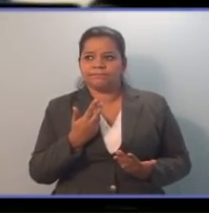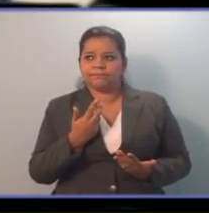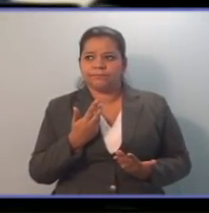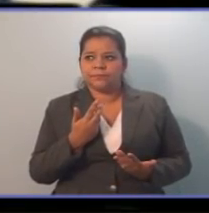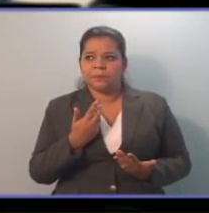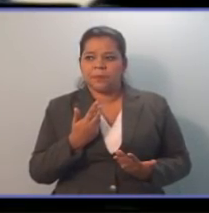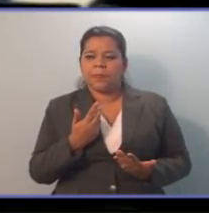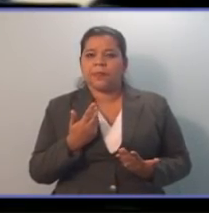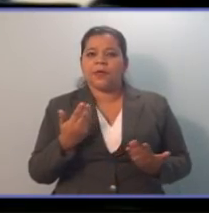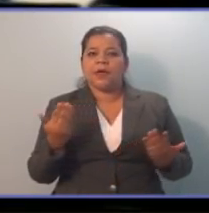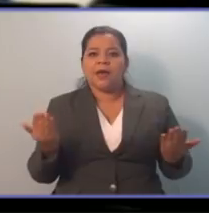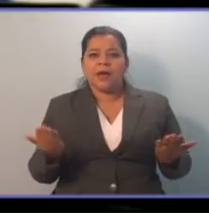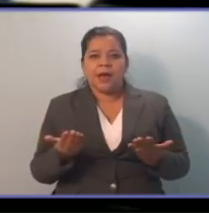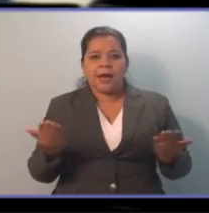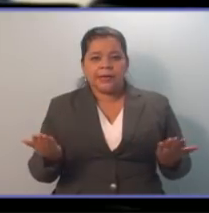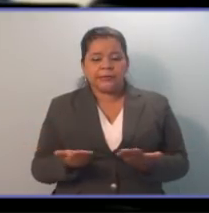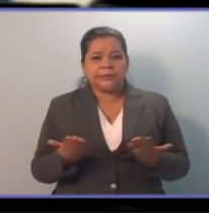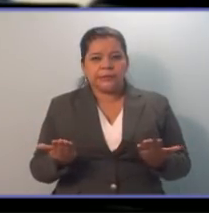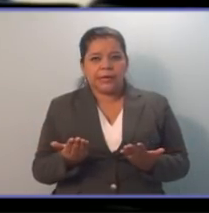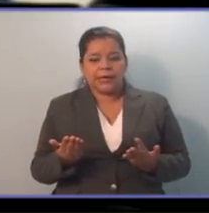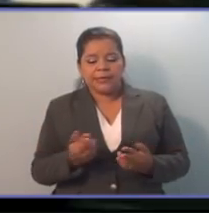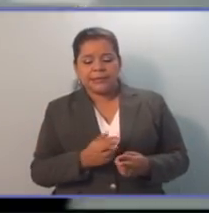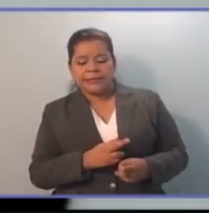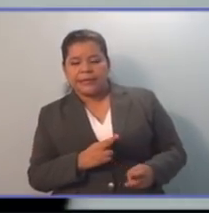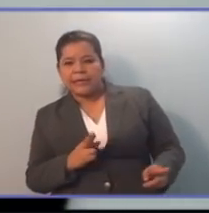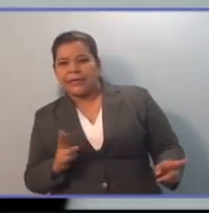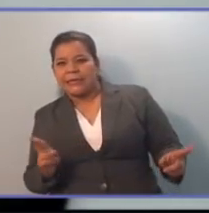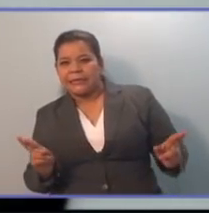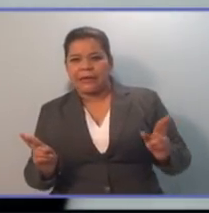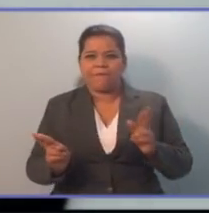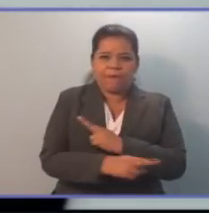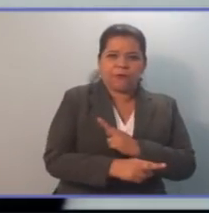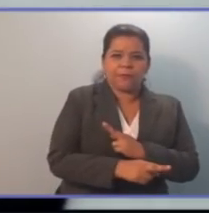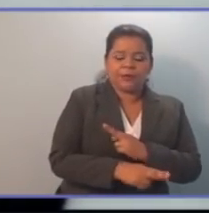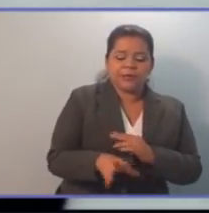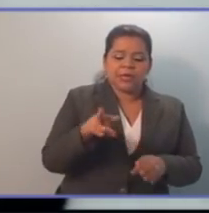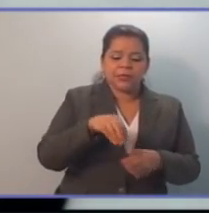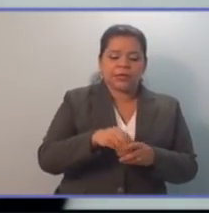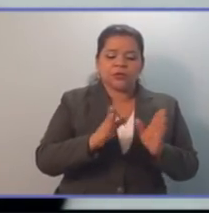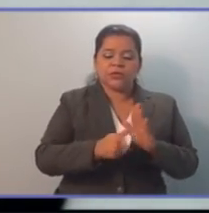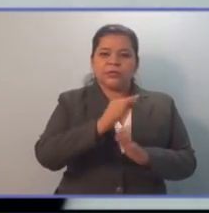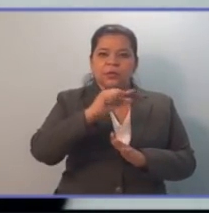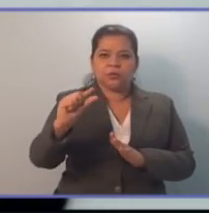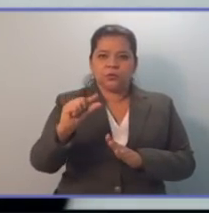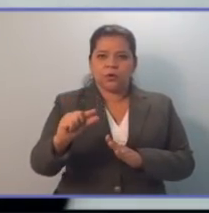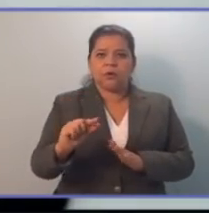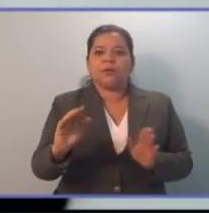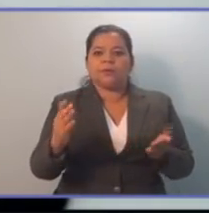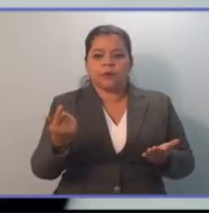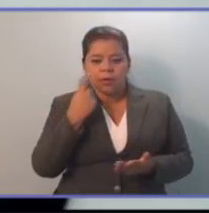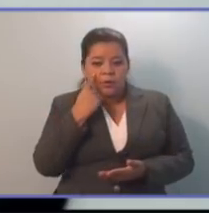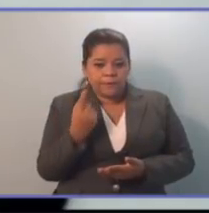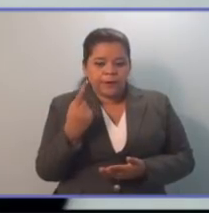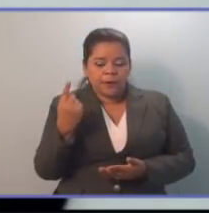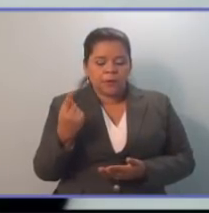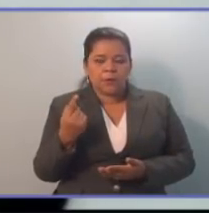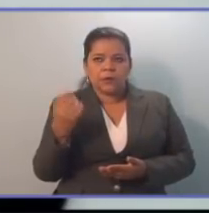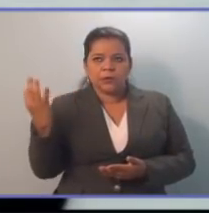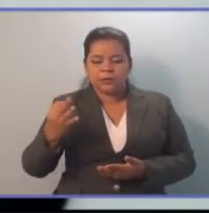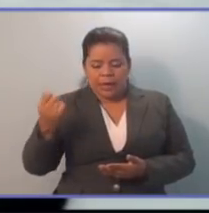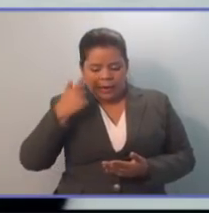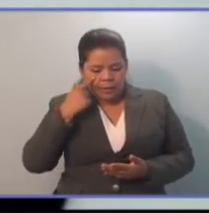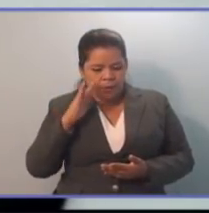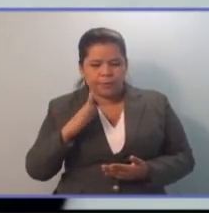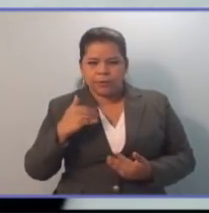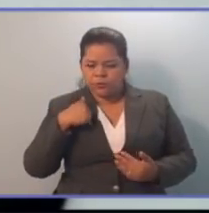hacer bioreingenierías dentro de la institución motivadas por la necesidad. Yo les voy a